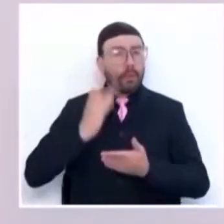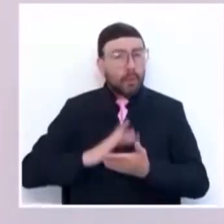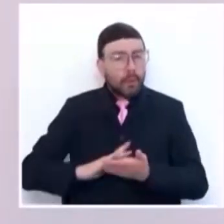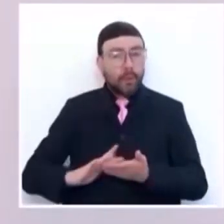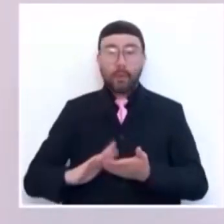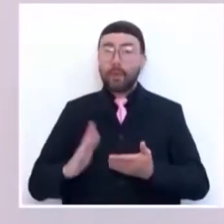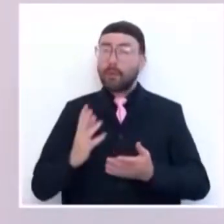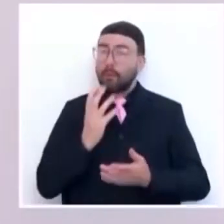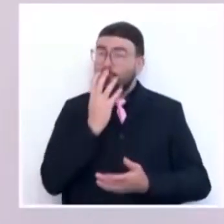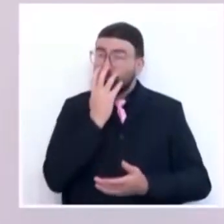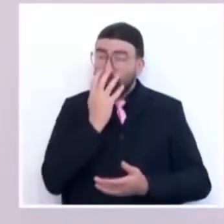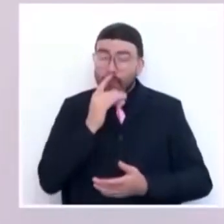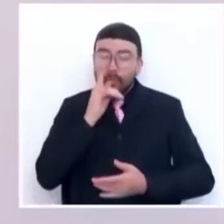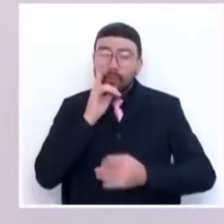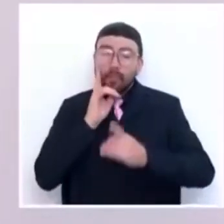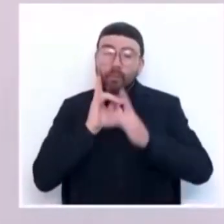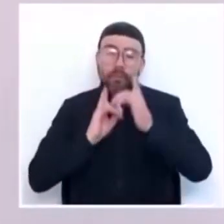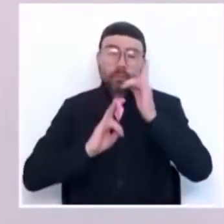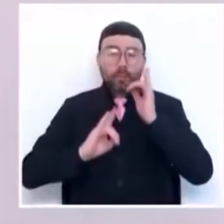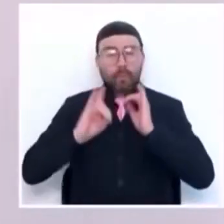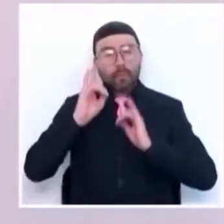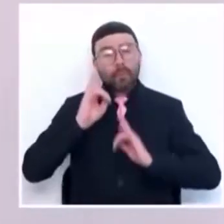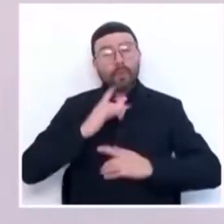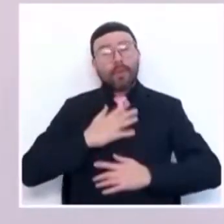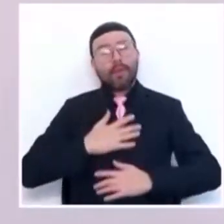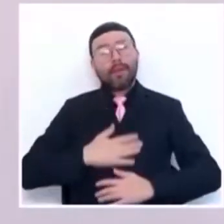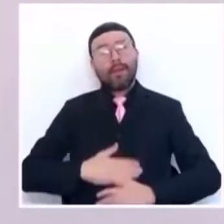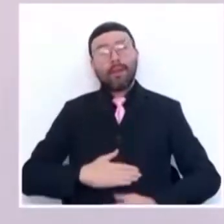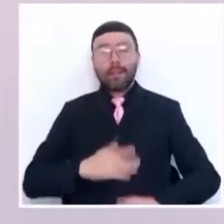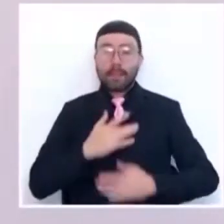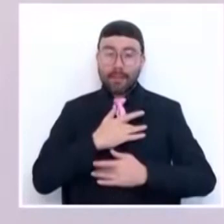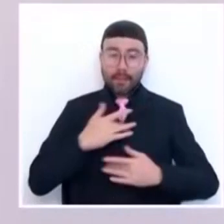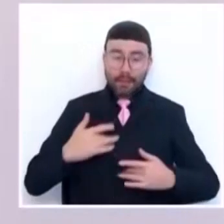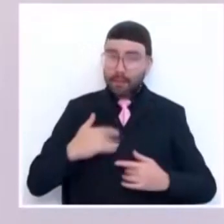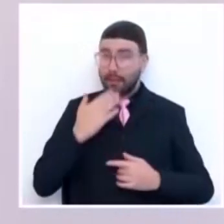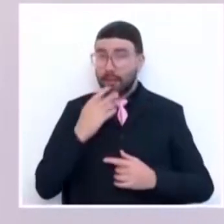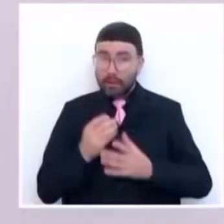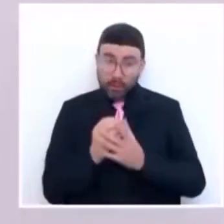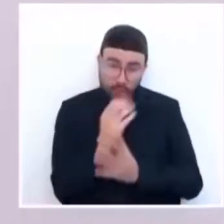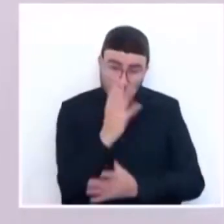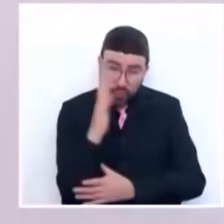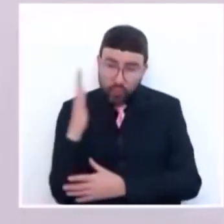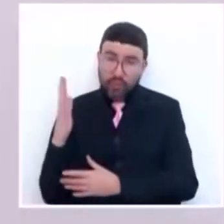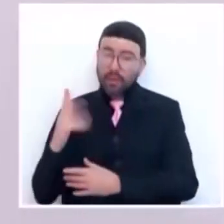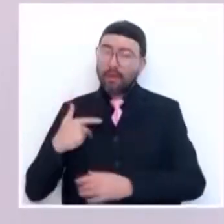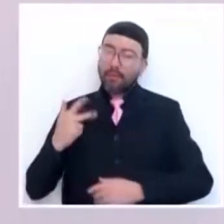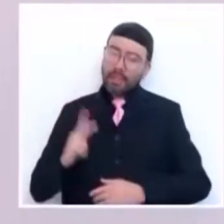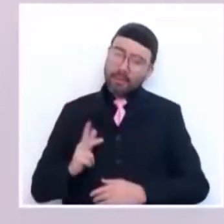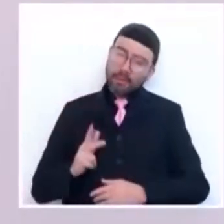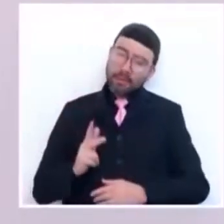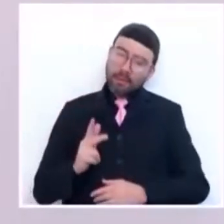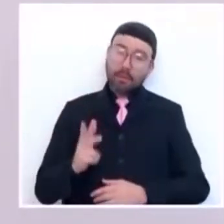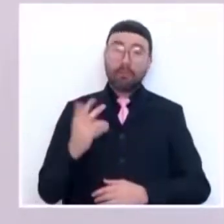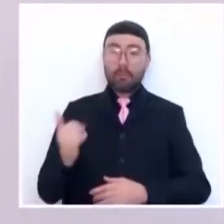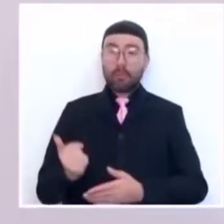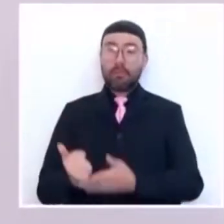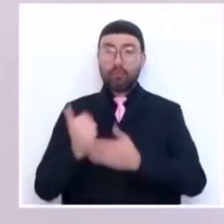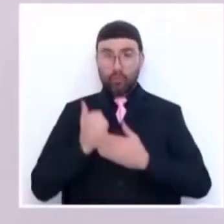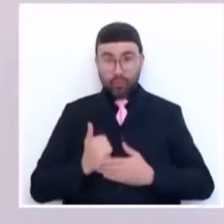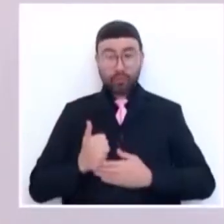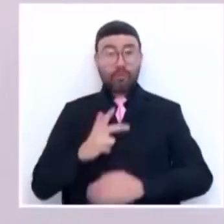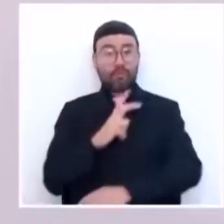en un bosque te llena de salud. Caminar por un bosque te fortalece tus músculos y